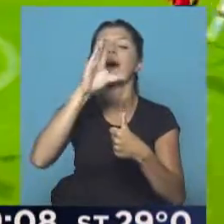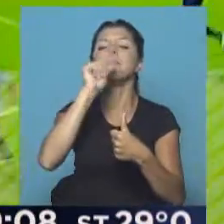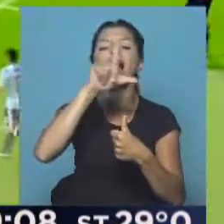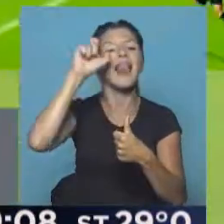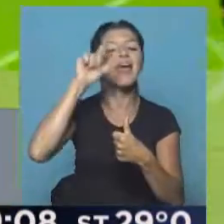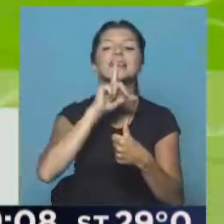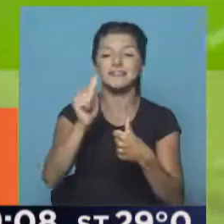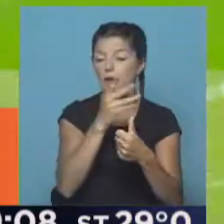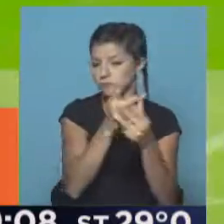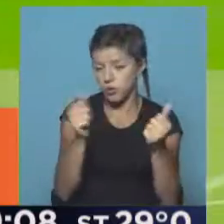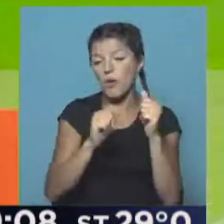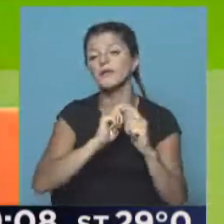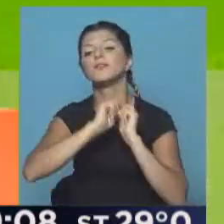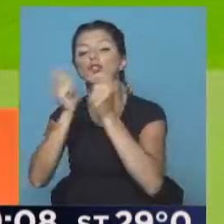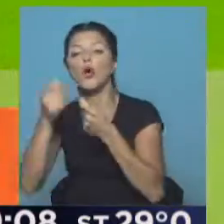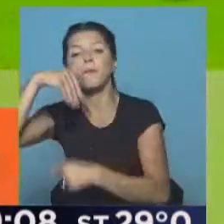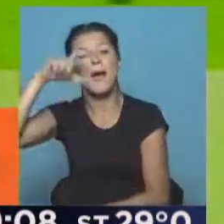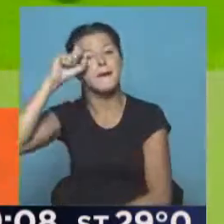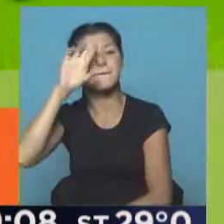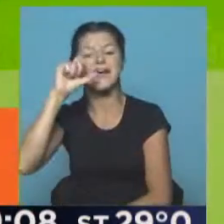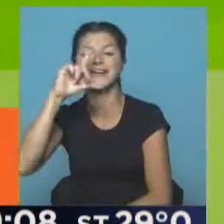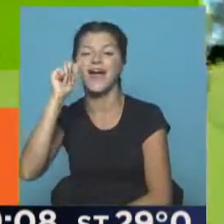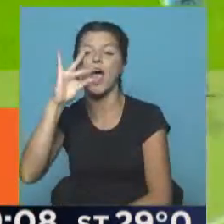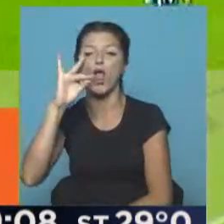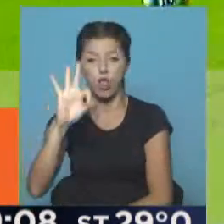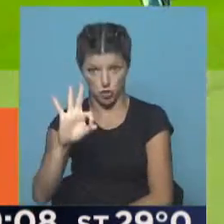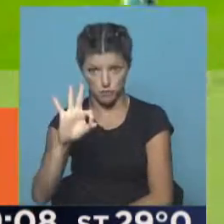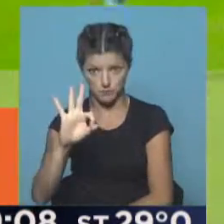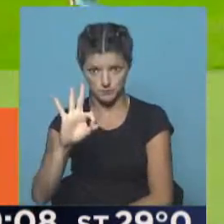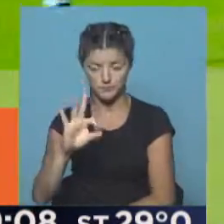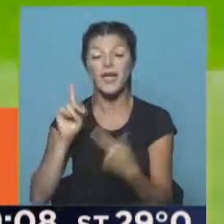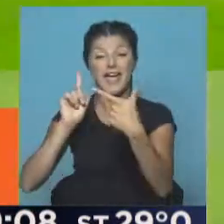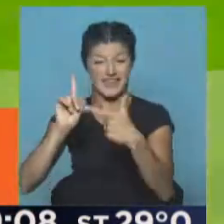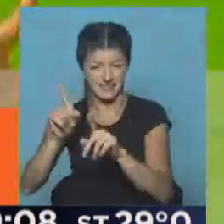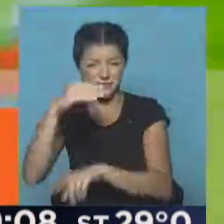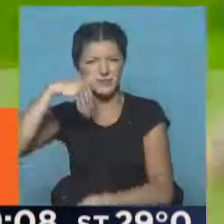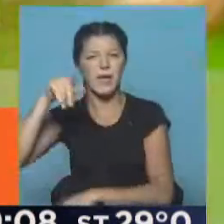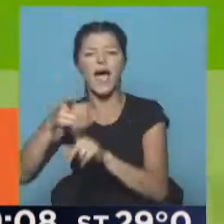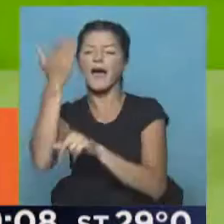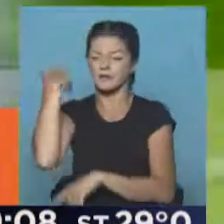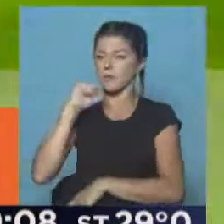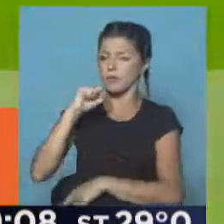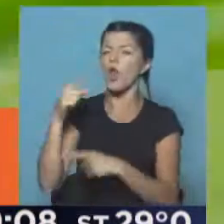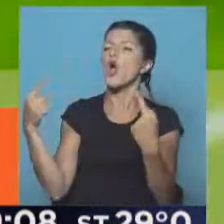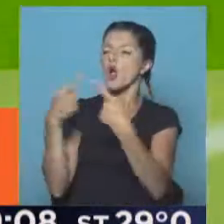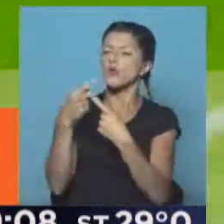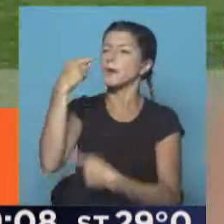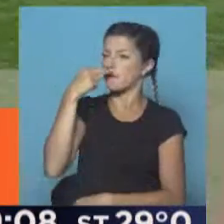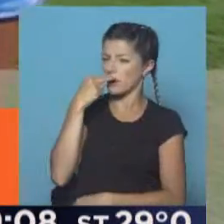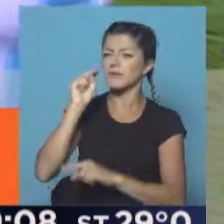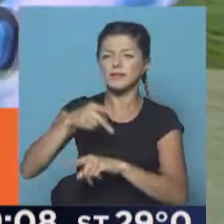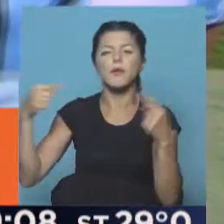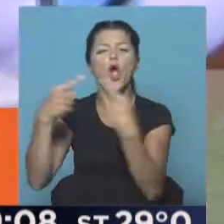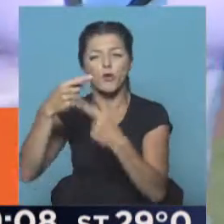la presencia de Gabriel Mercado, autor de goles en eliminatorias contra Bolivia y contra